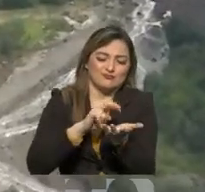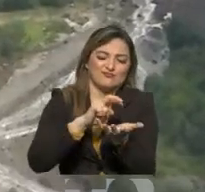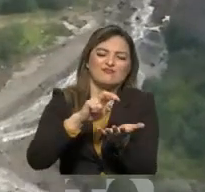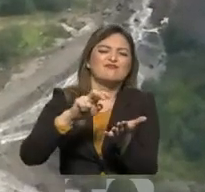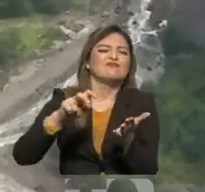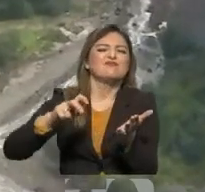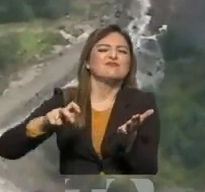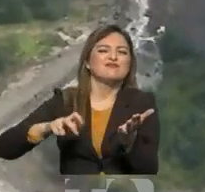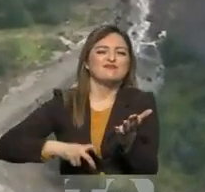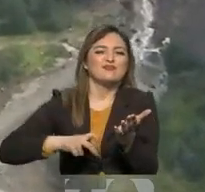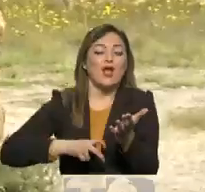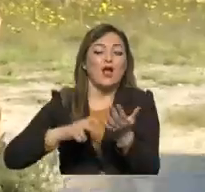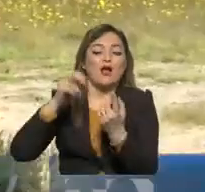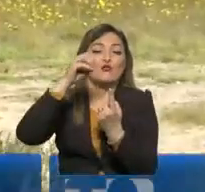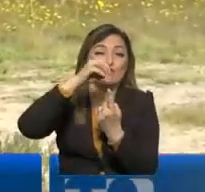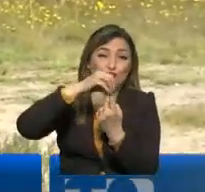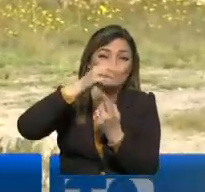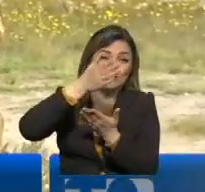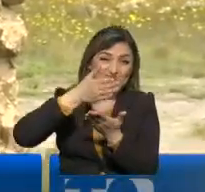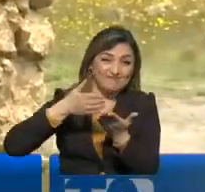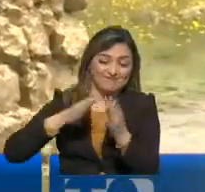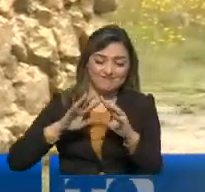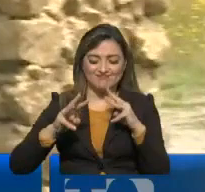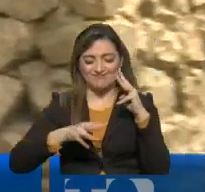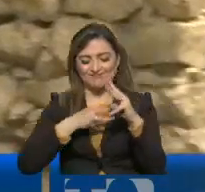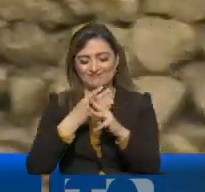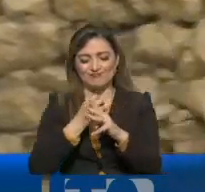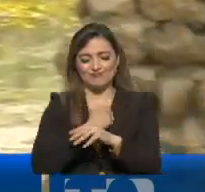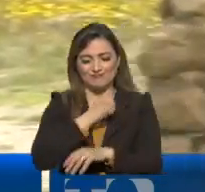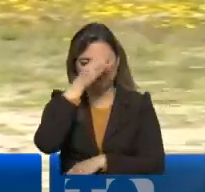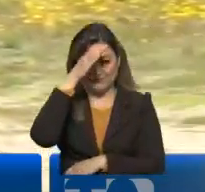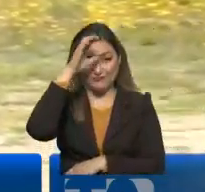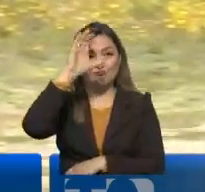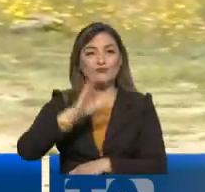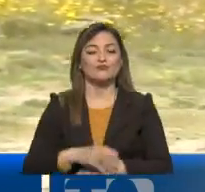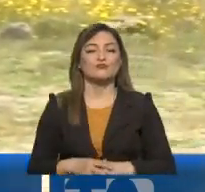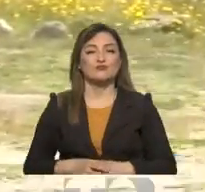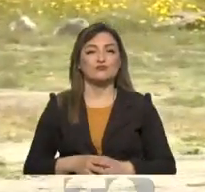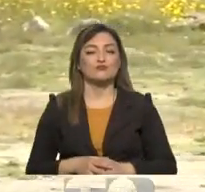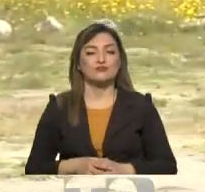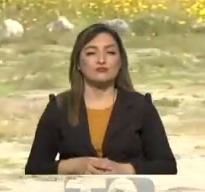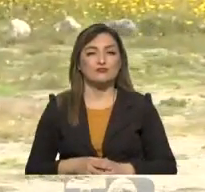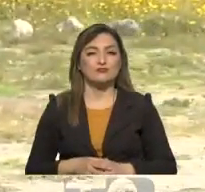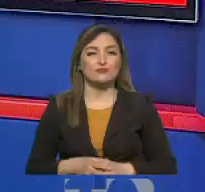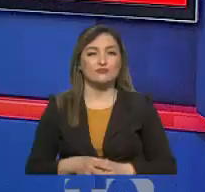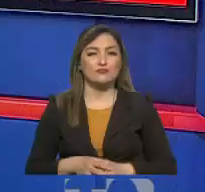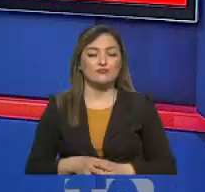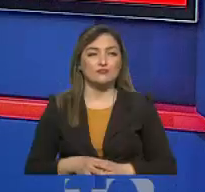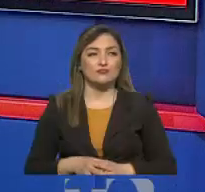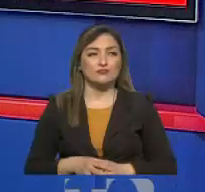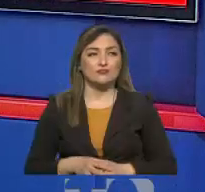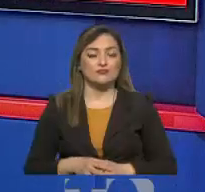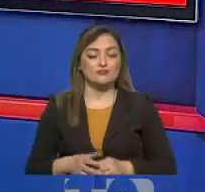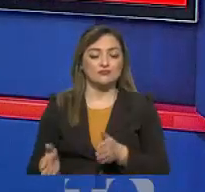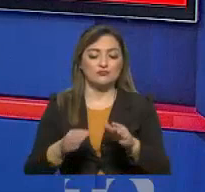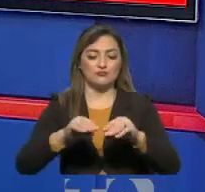ubicado exactamente en la mitad del mundo y es considerado patrimonio cultural de la nación. En Quito, Juan Miguel Rodríguez, 24 horas.